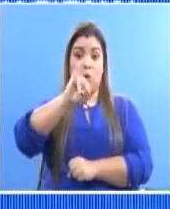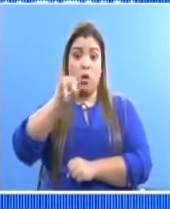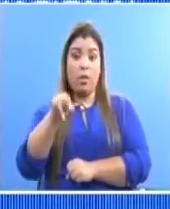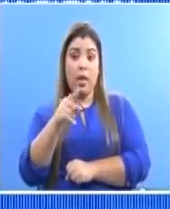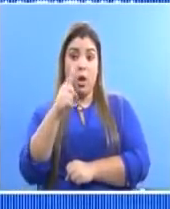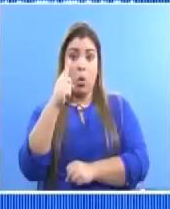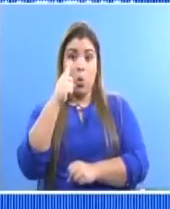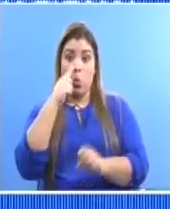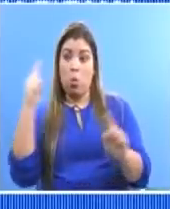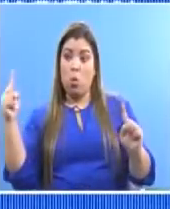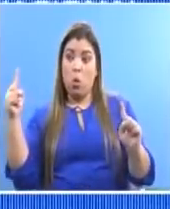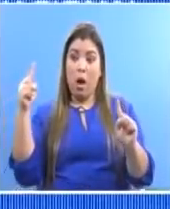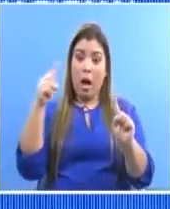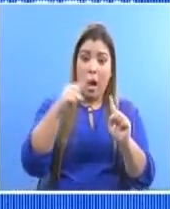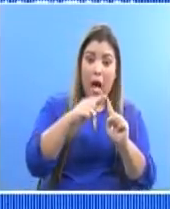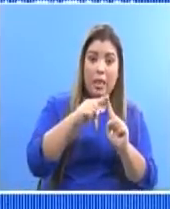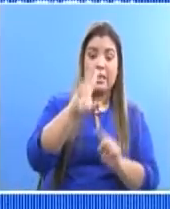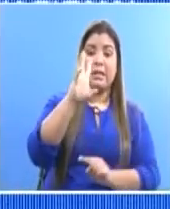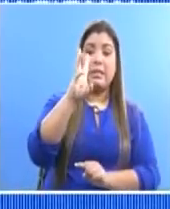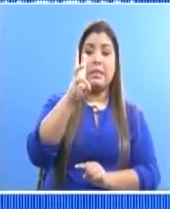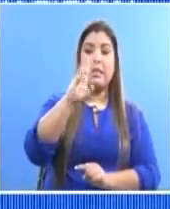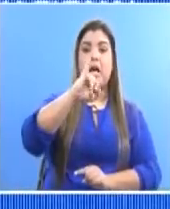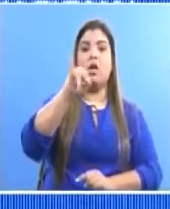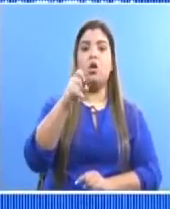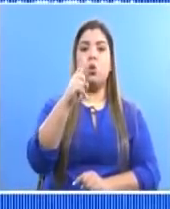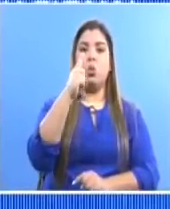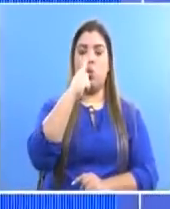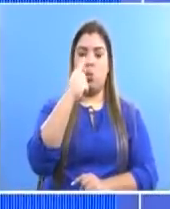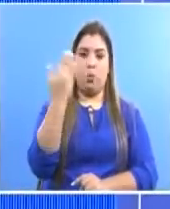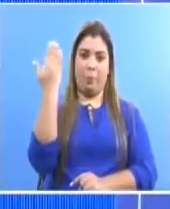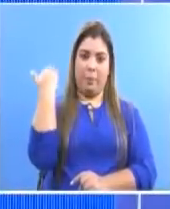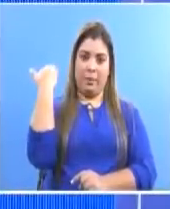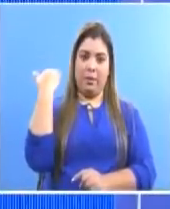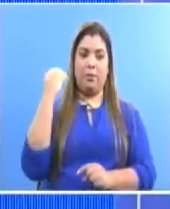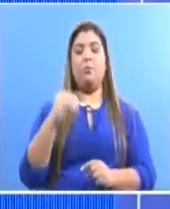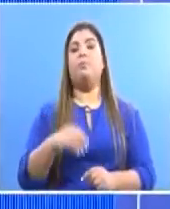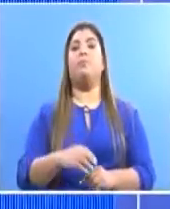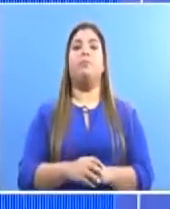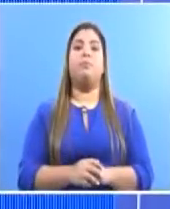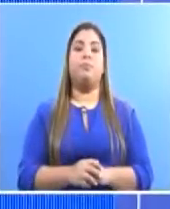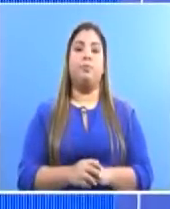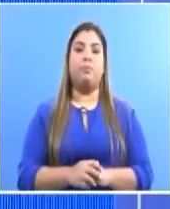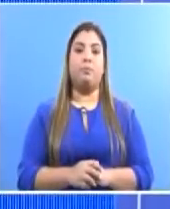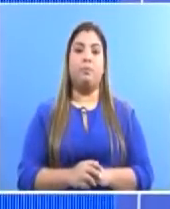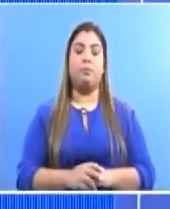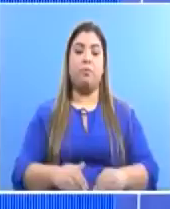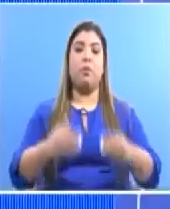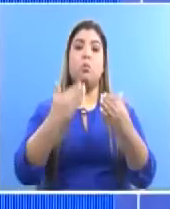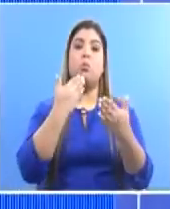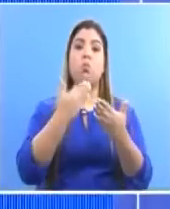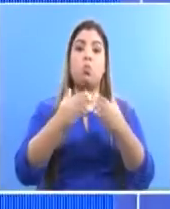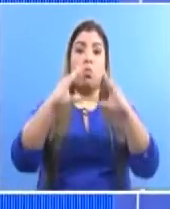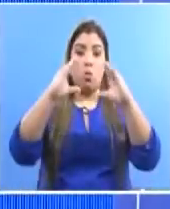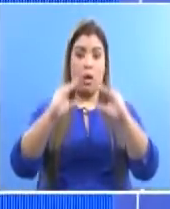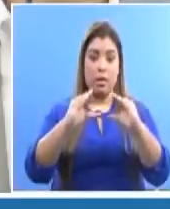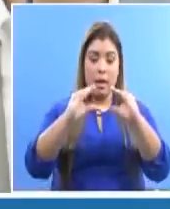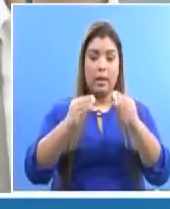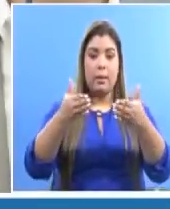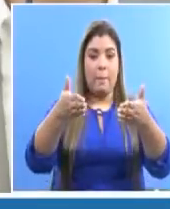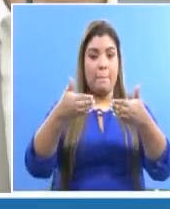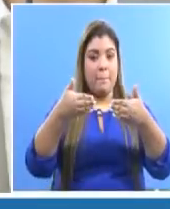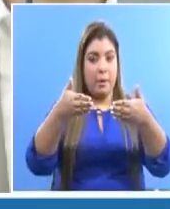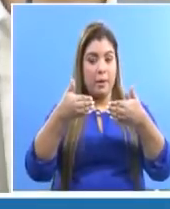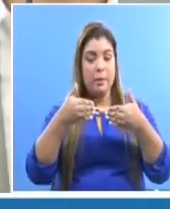el 6 de junio pasado. Buenas tardes, doctor de Antonio. Muchas gracias, Aris. Buenas tardes a toda la audiencia en